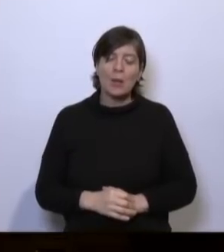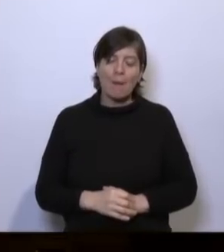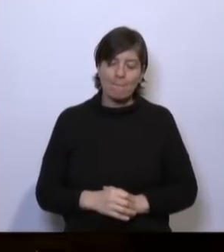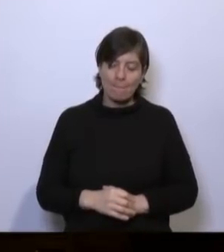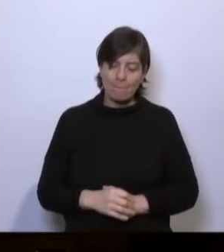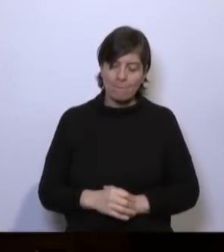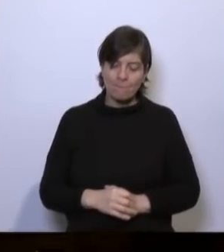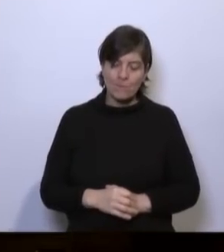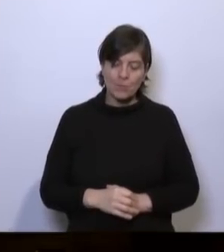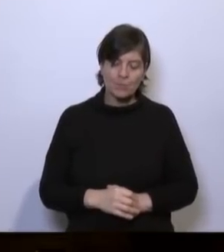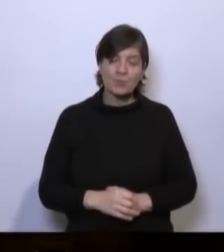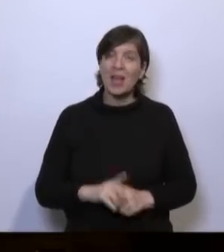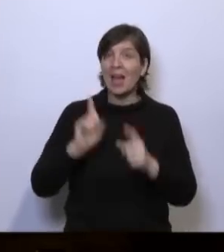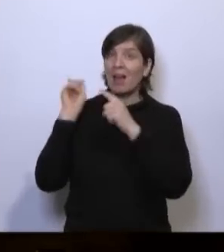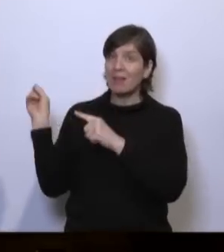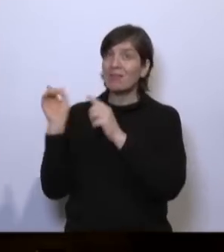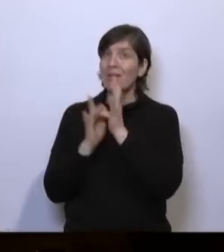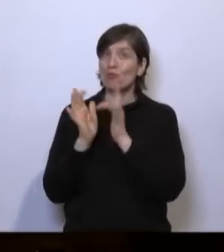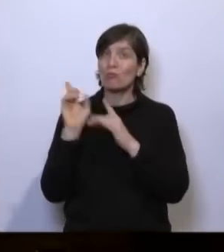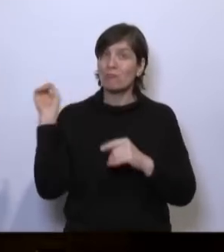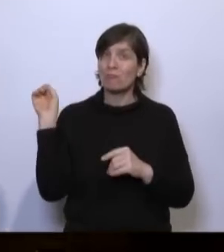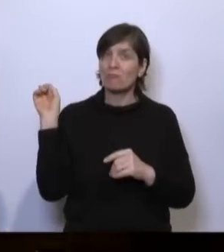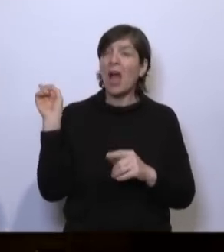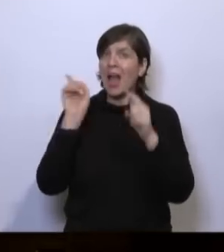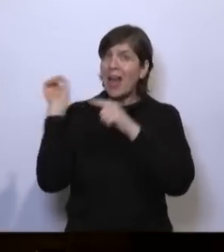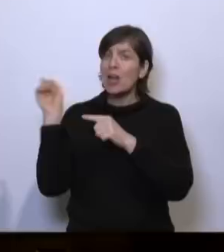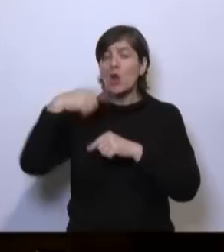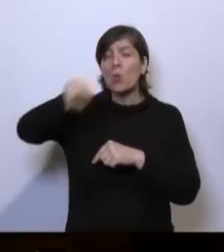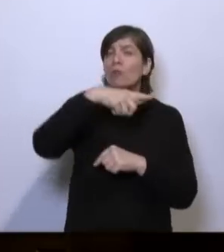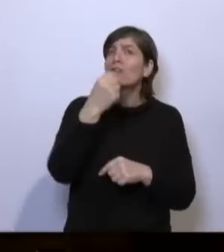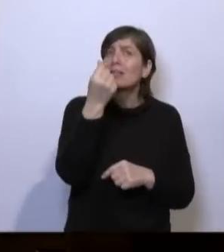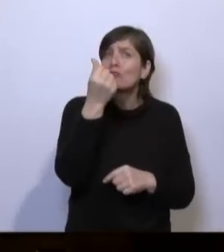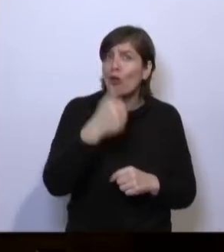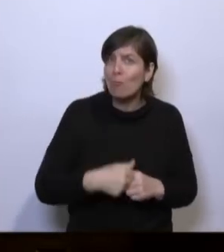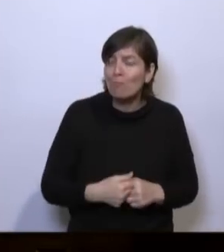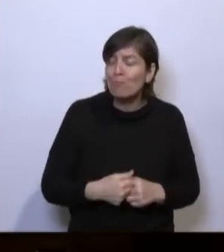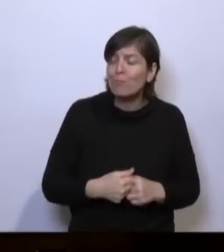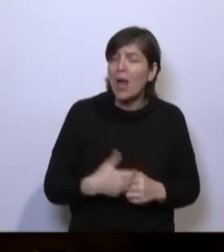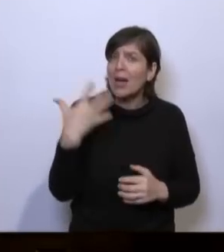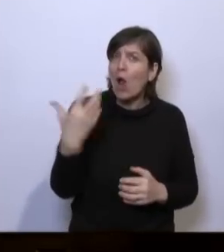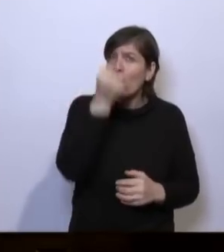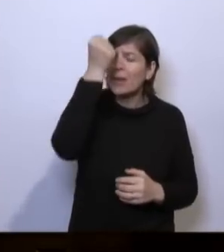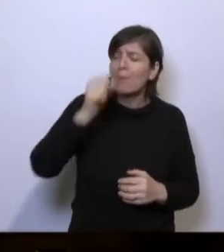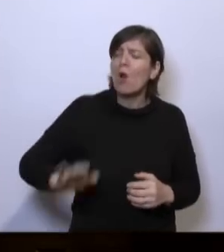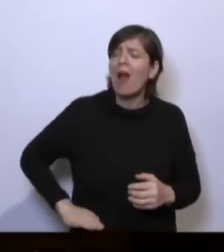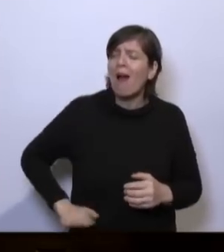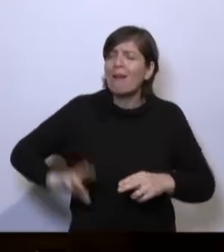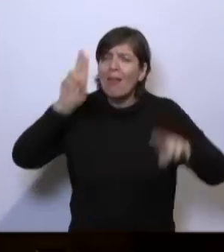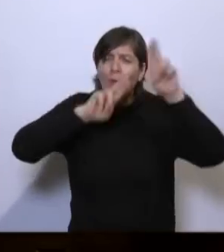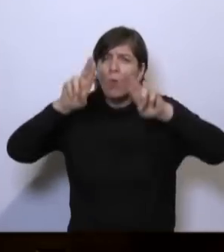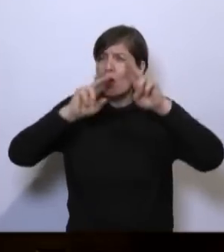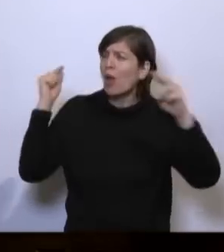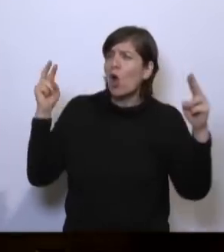nosotros. Este es Jesús, Él es nuestro tesoro. Recuperemos las ganas de buscarlo